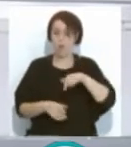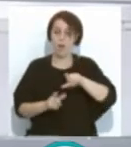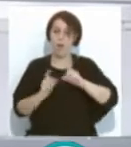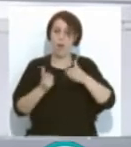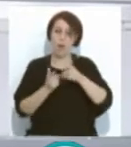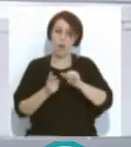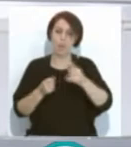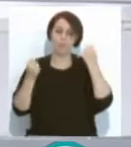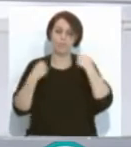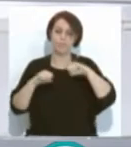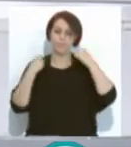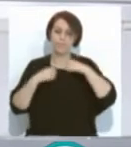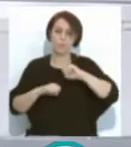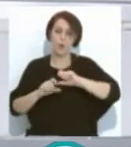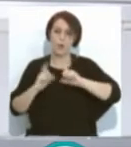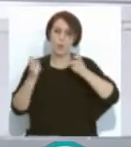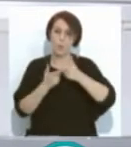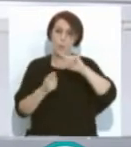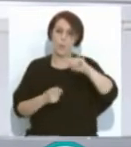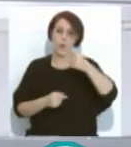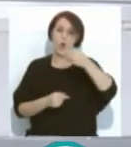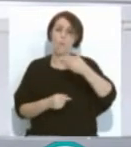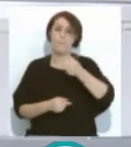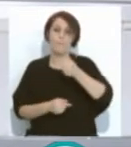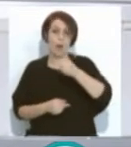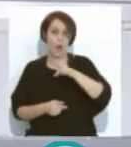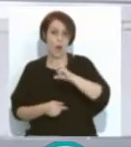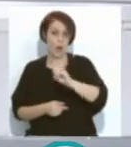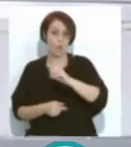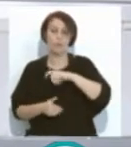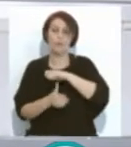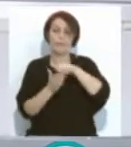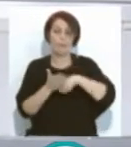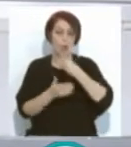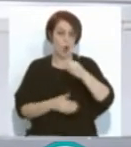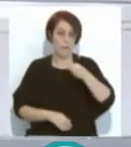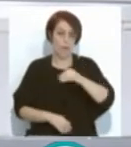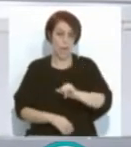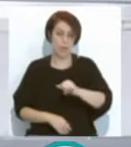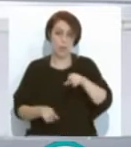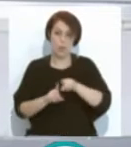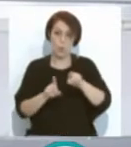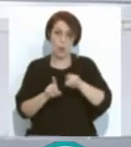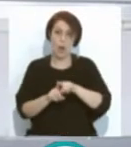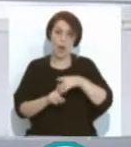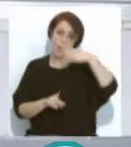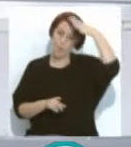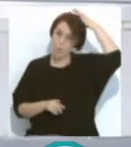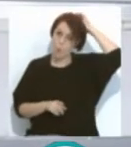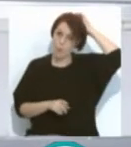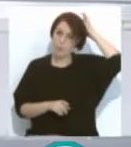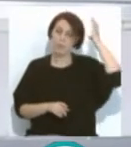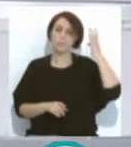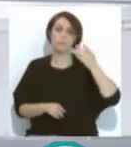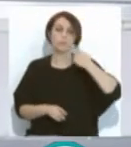Está entrenando con el primer equipo Mar Baró, que pertenece, tiene ficha del filial, lo mismo que Bobby De Canje.